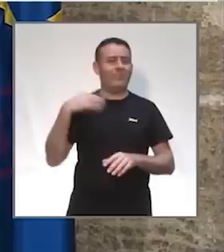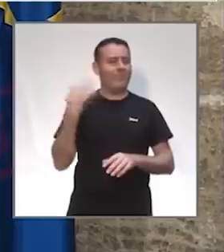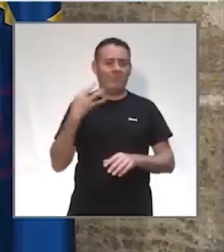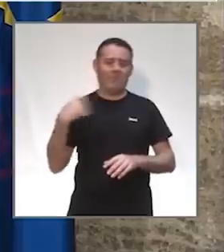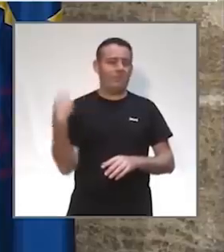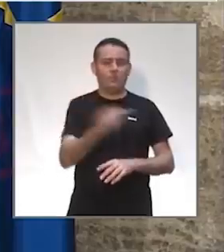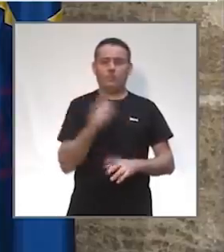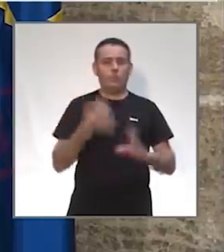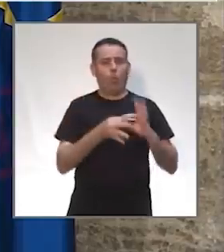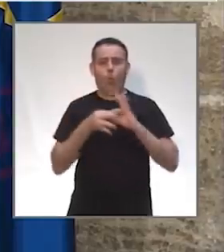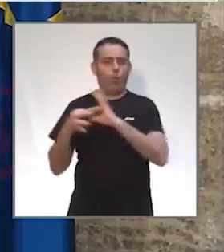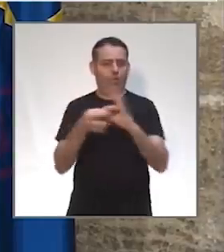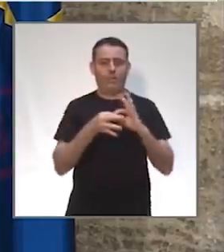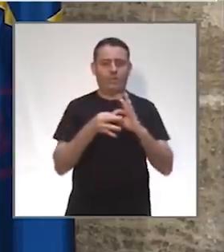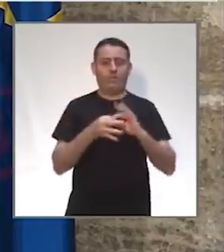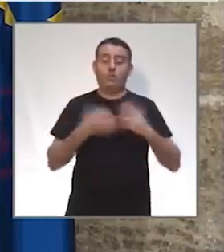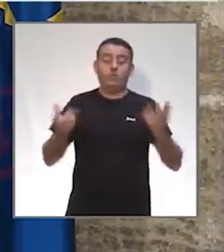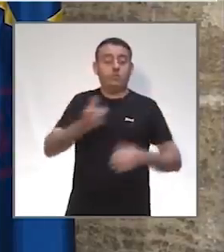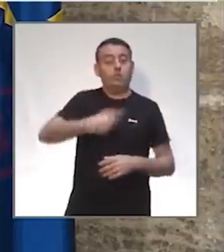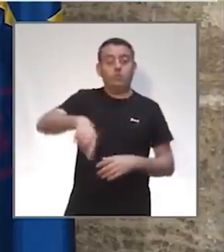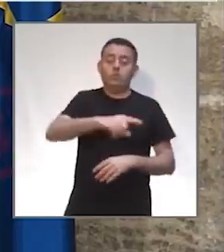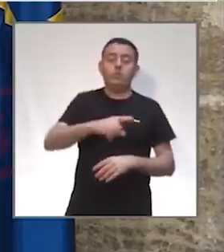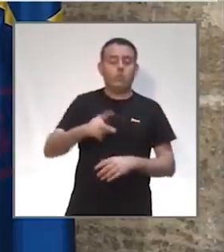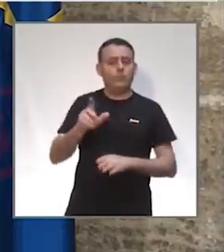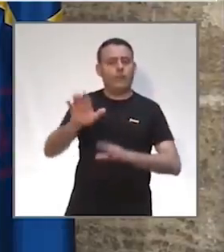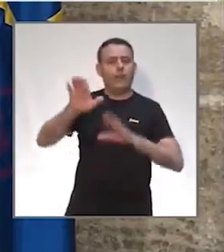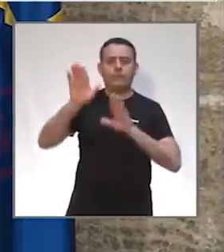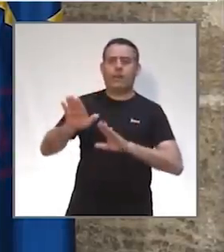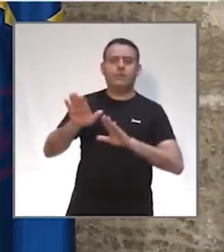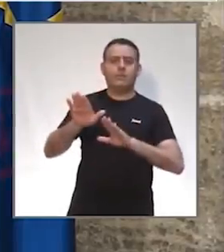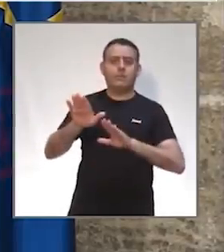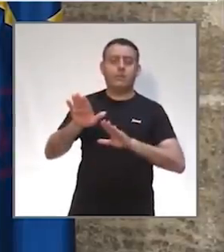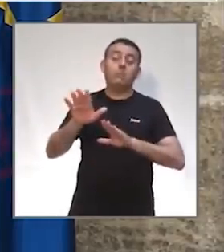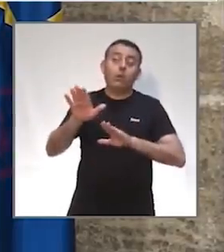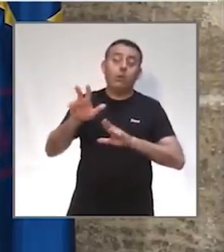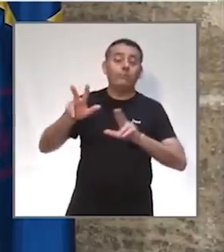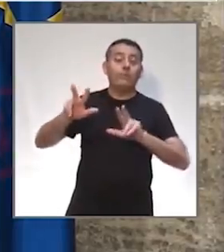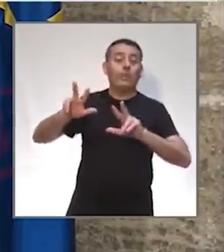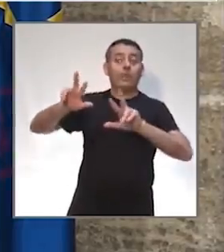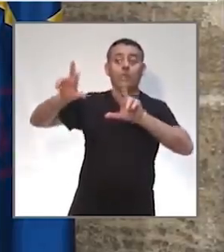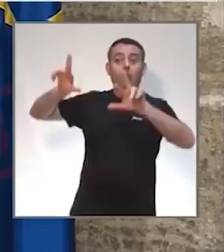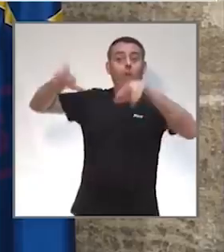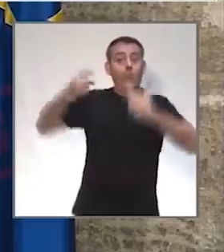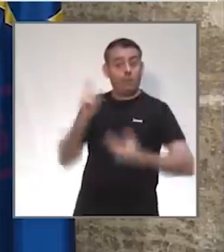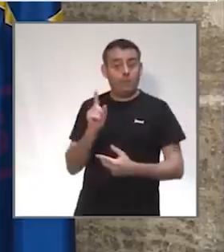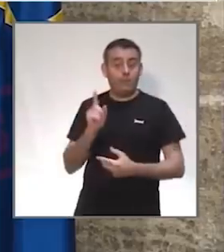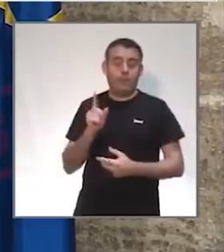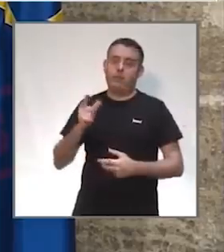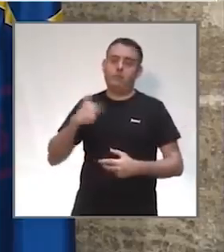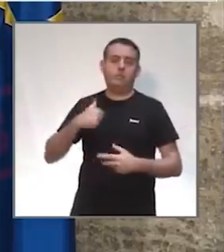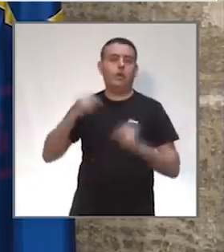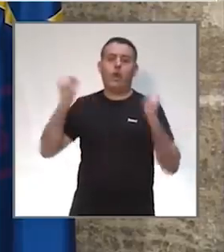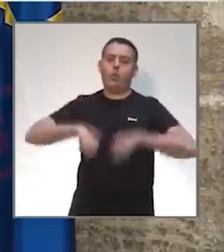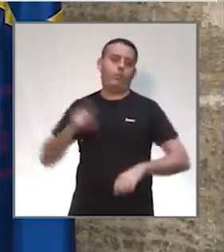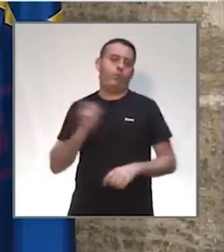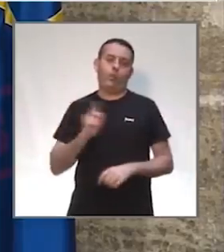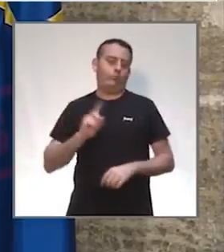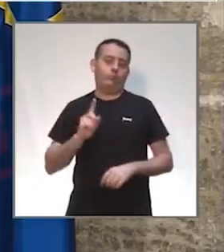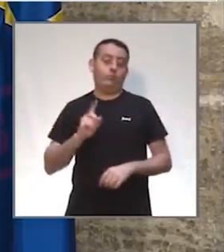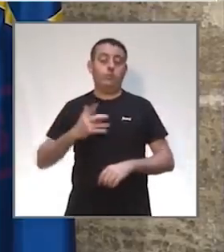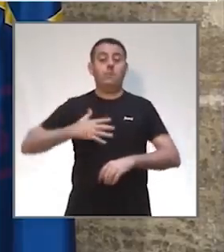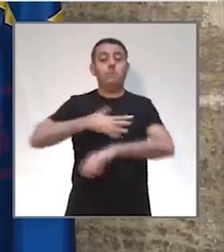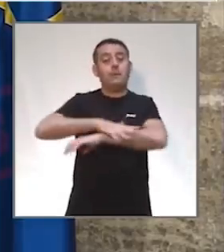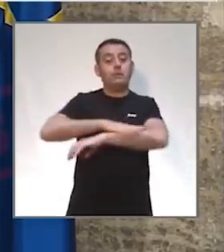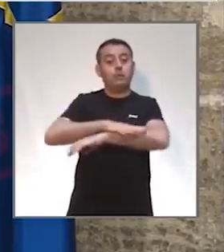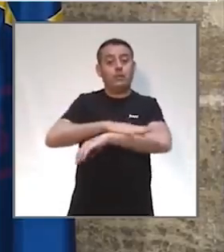Y sin embargo, la reversión ha hecho que se gestione peor y que aumenten las listas de espera. Por lo tanto